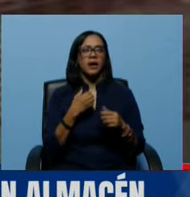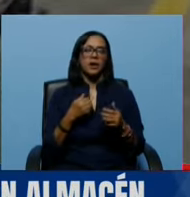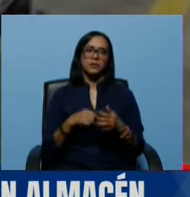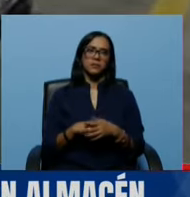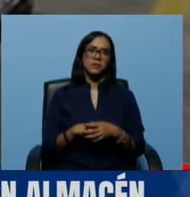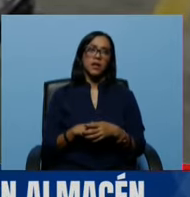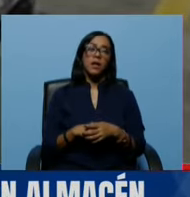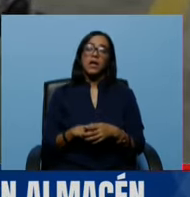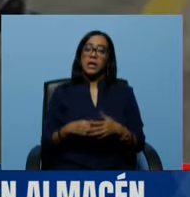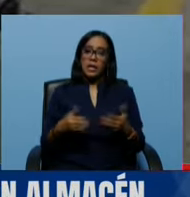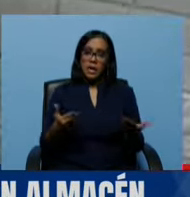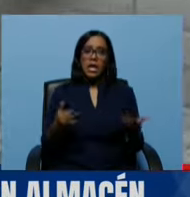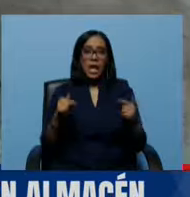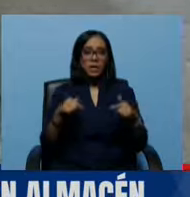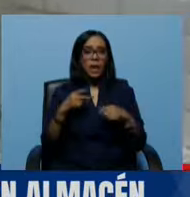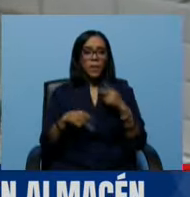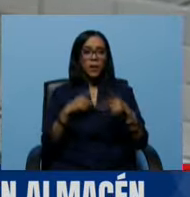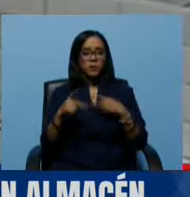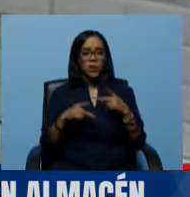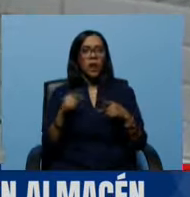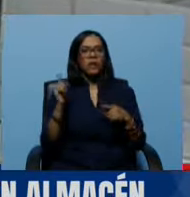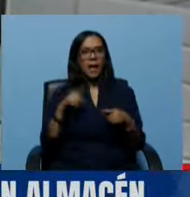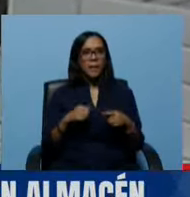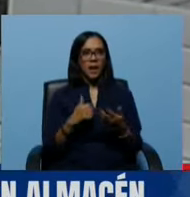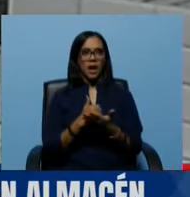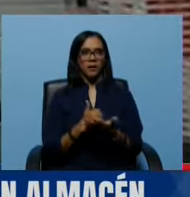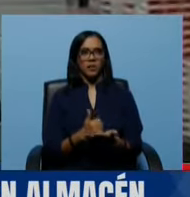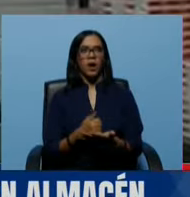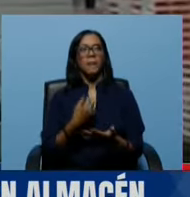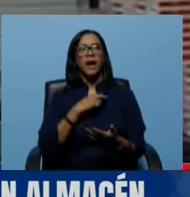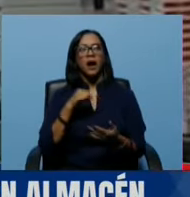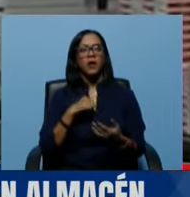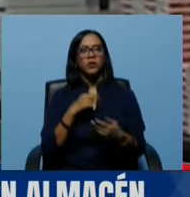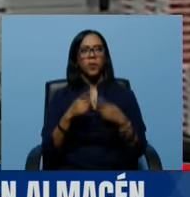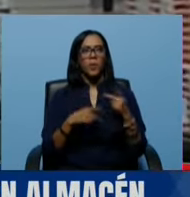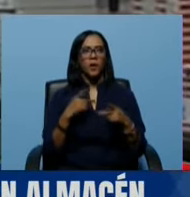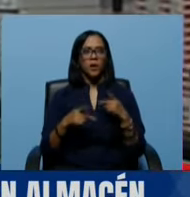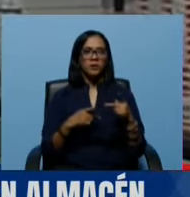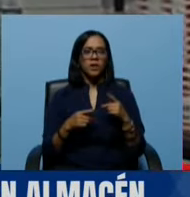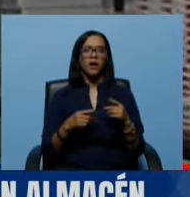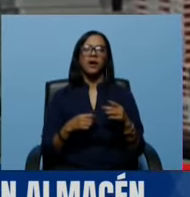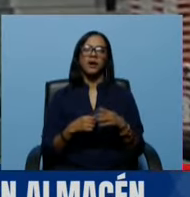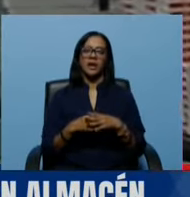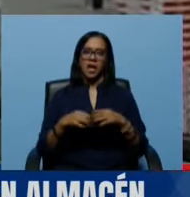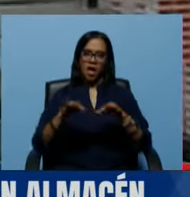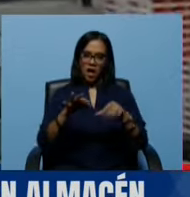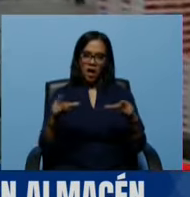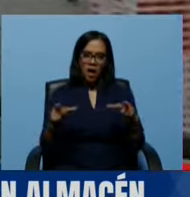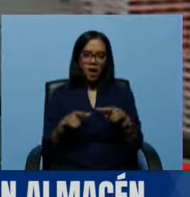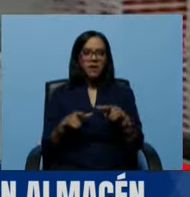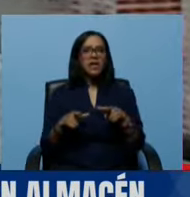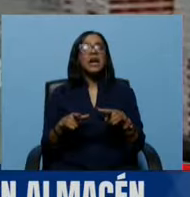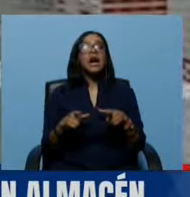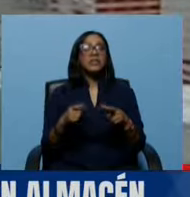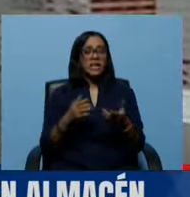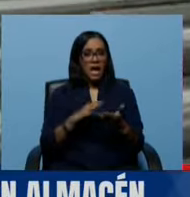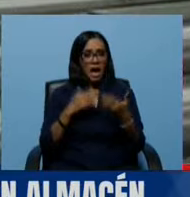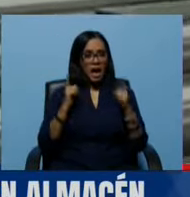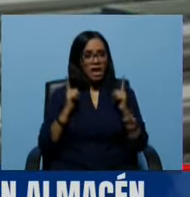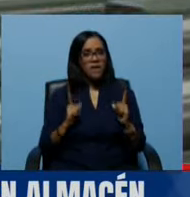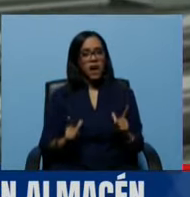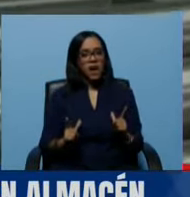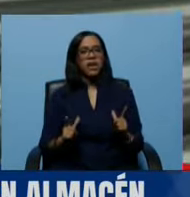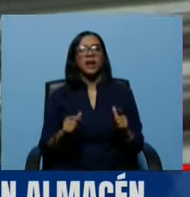población. Y esta producción también sirve para nuestros productos ambulatorios, de esa manera se aliviarán